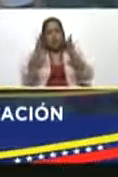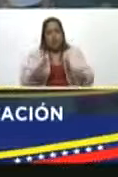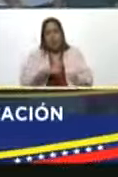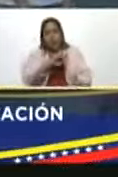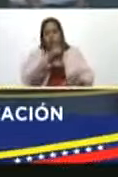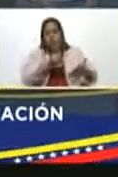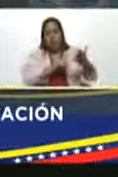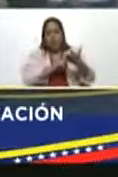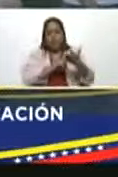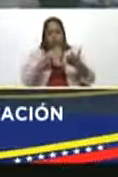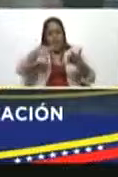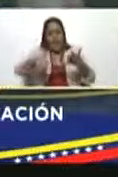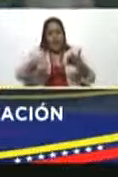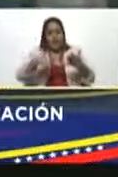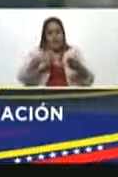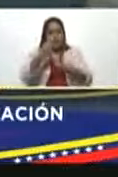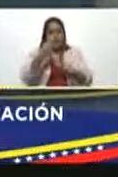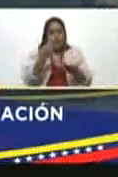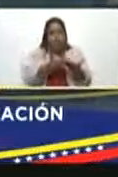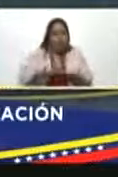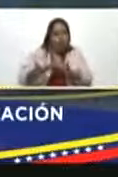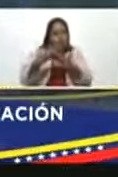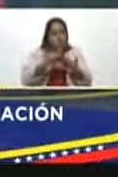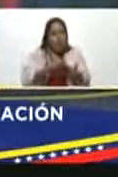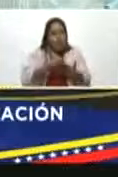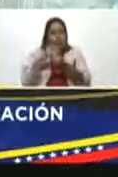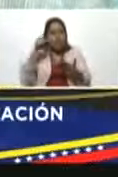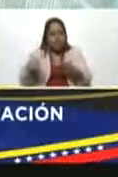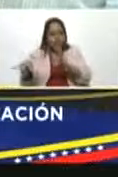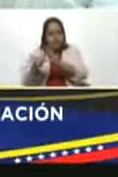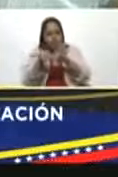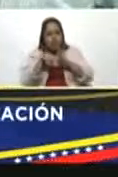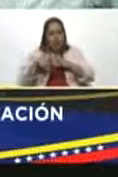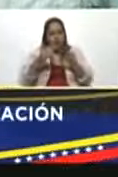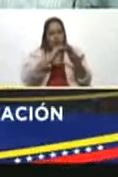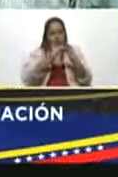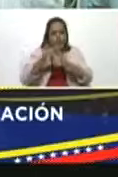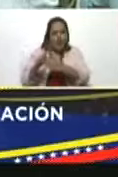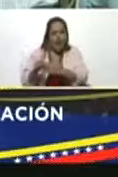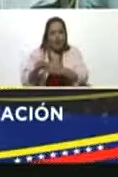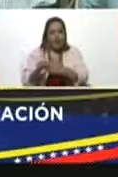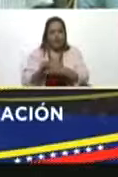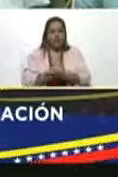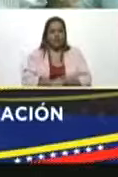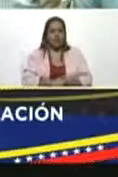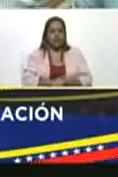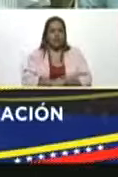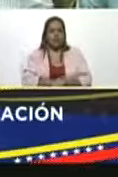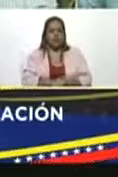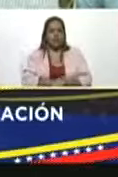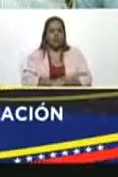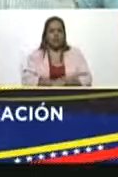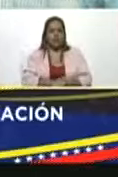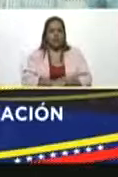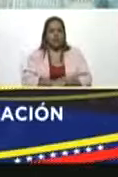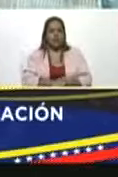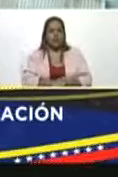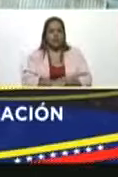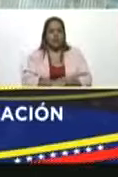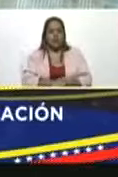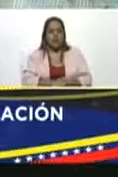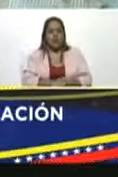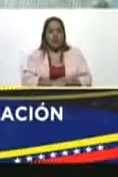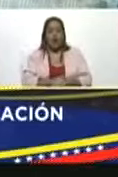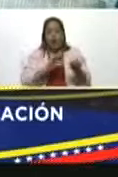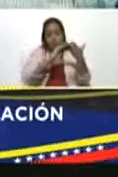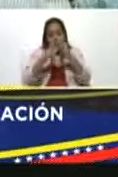que hacen vida en nuestro punto y círculo de las comunidades Corocito 1, Corocito 2, Zaballo y otras